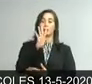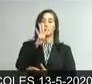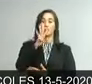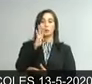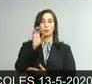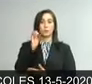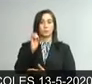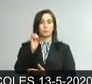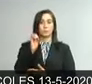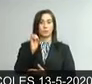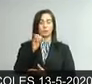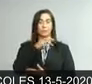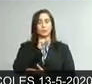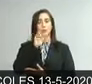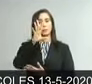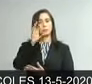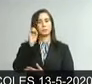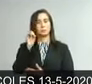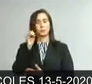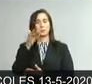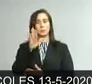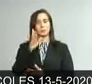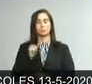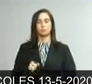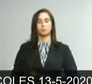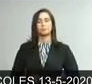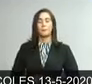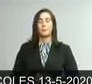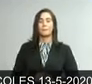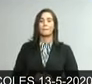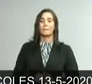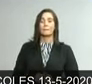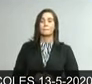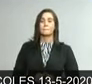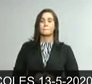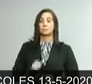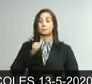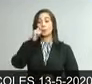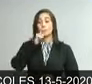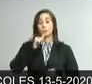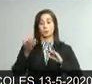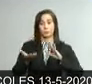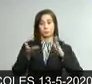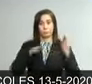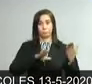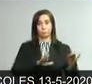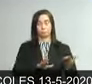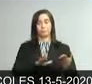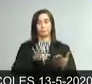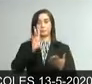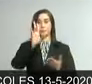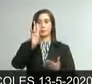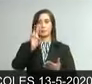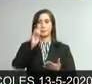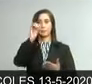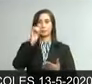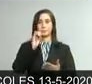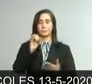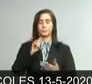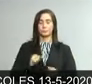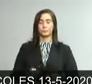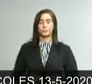40 y los 59 años también. Las mujeres fallecidas, 7%.